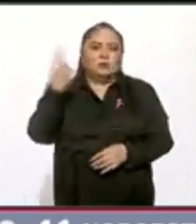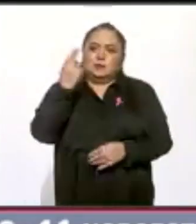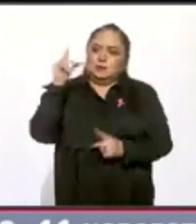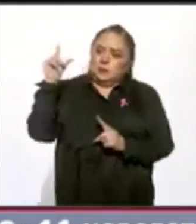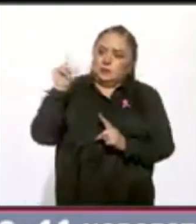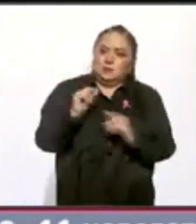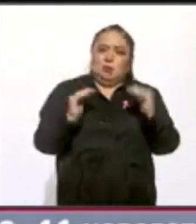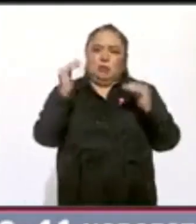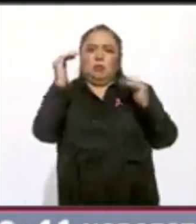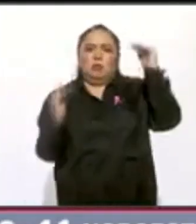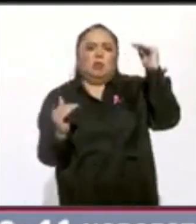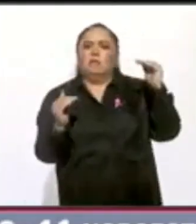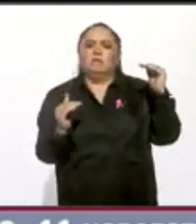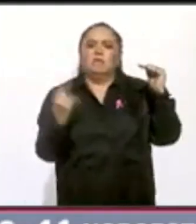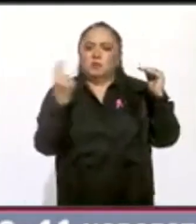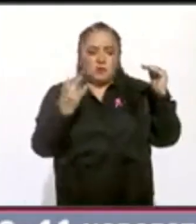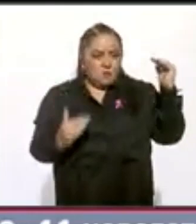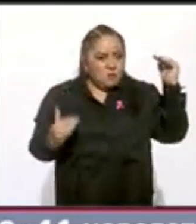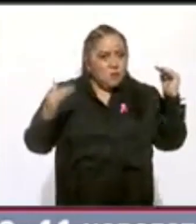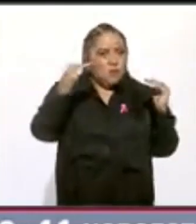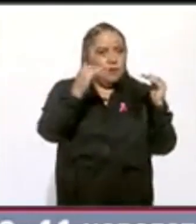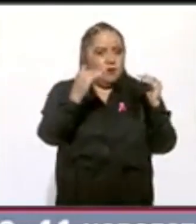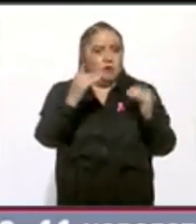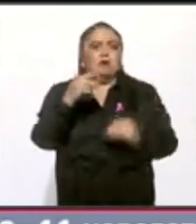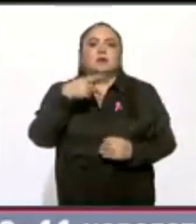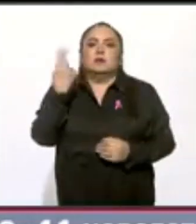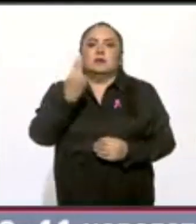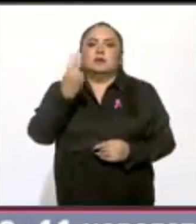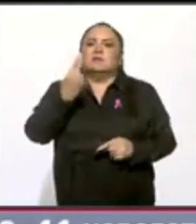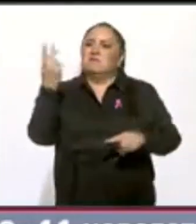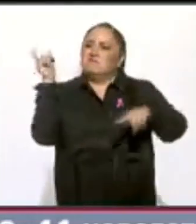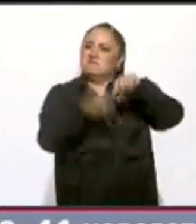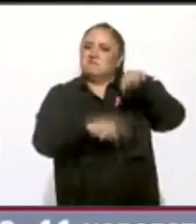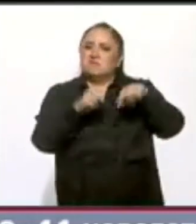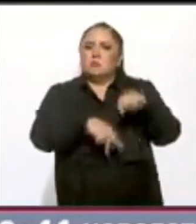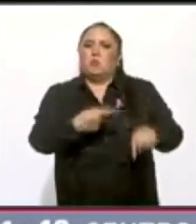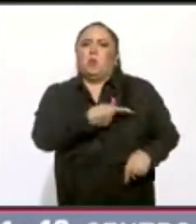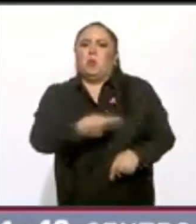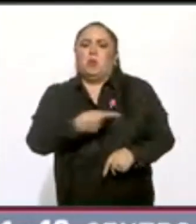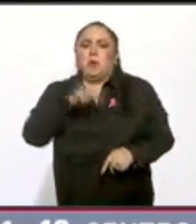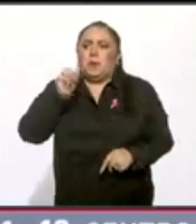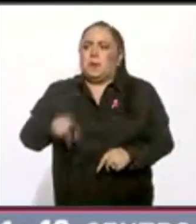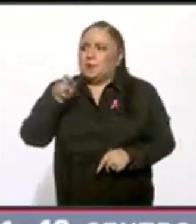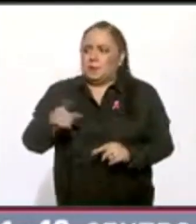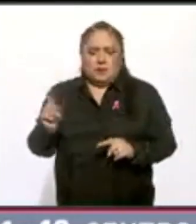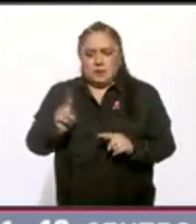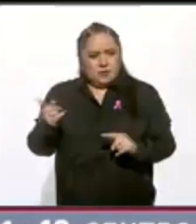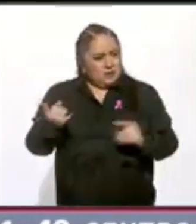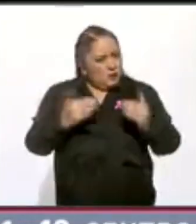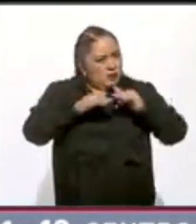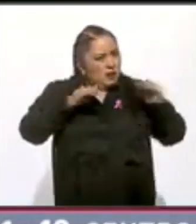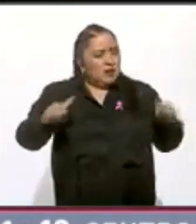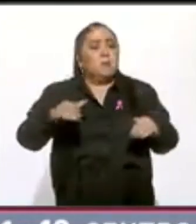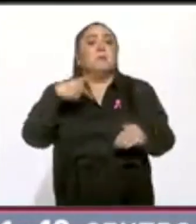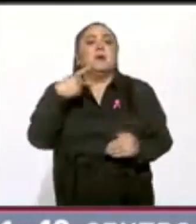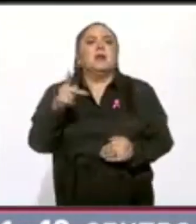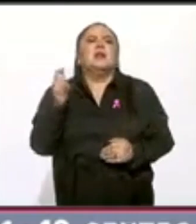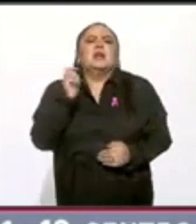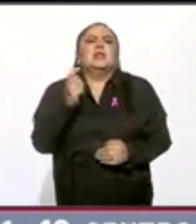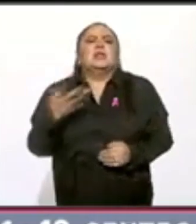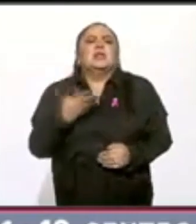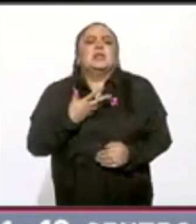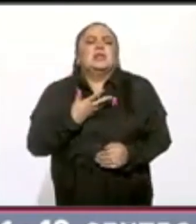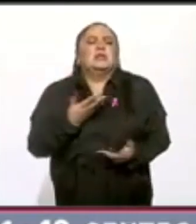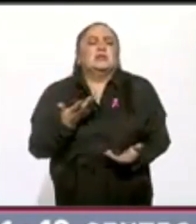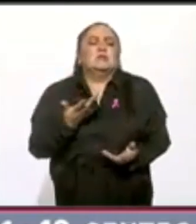las desigualdades y evidentemente pues acabar con la pobreza. ¿Qué se tiene que hacer para que eso